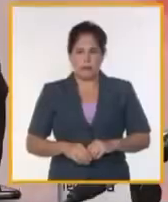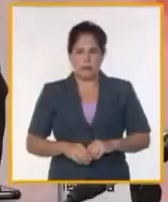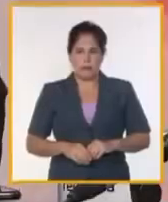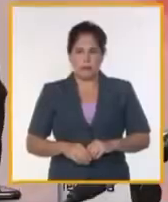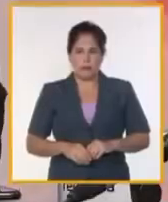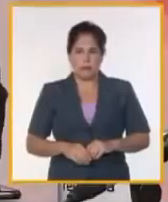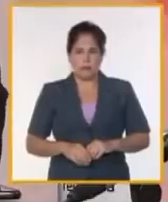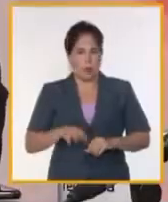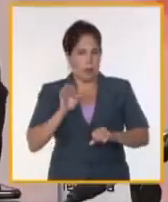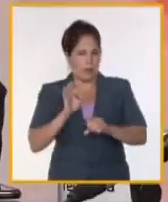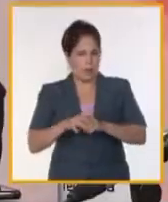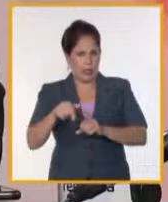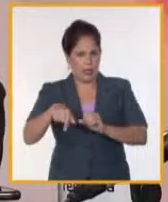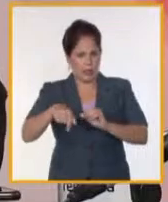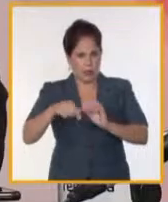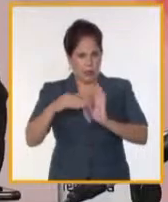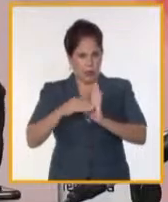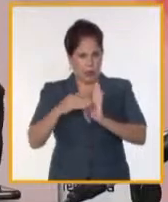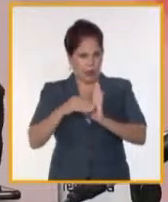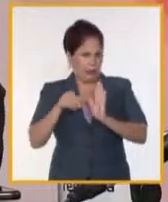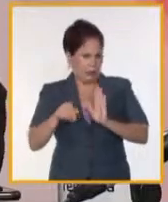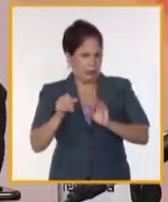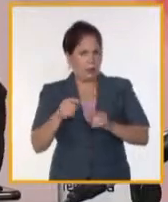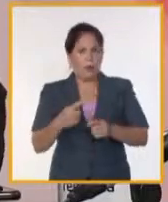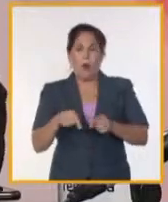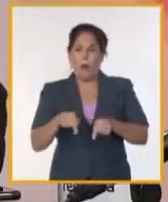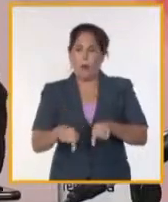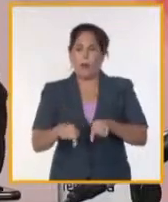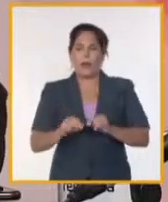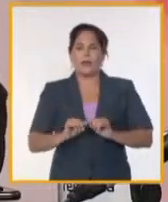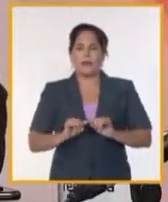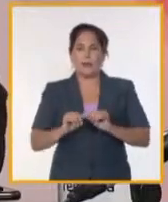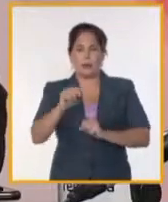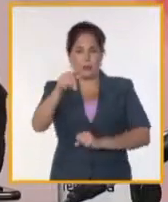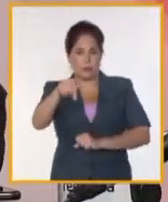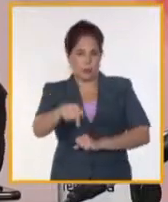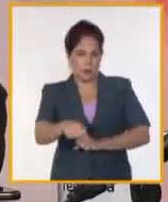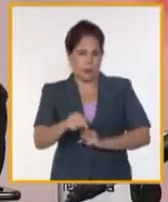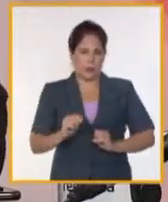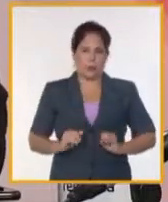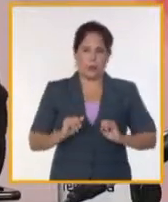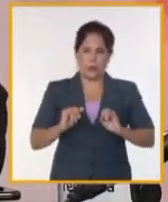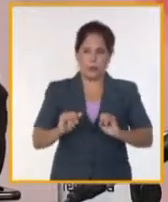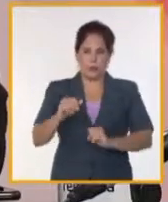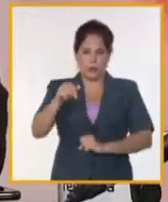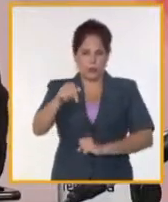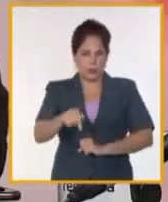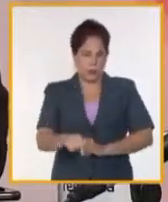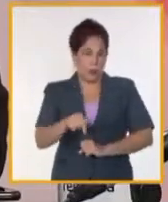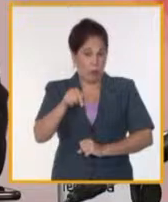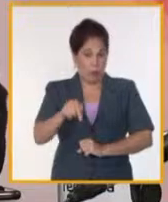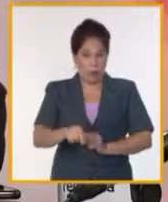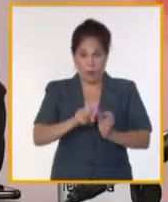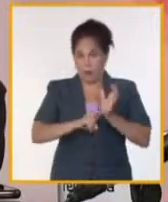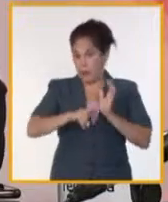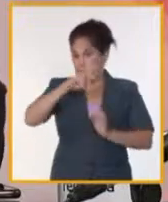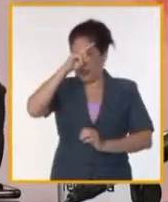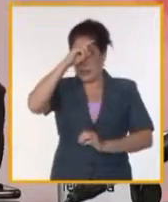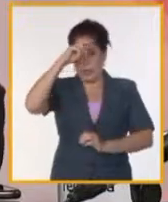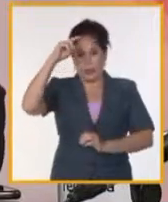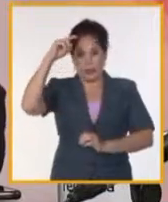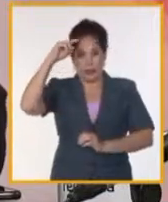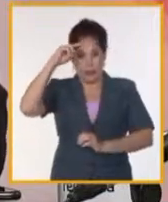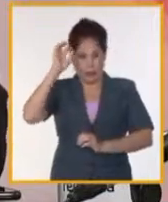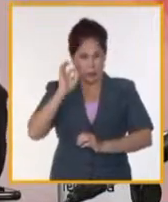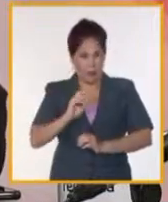Antes de entrar en el tema de esta tarde, vamos como es habitual a nuestra sección La Noticia del Día. Hoy Santi Espíritus, desde donde transmitimos